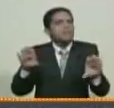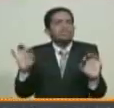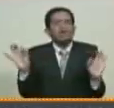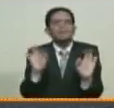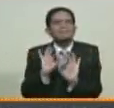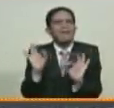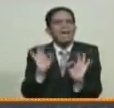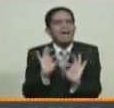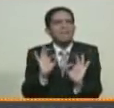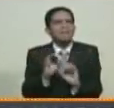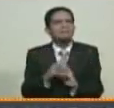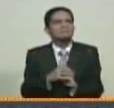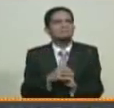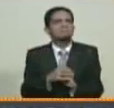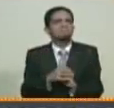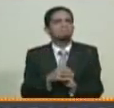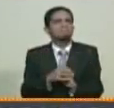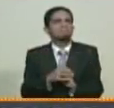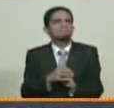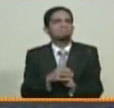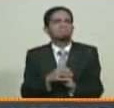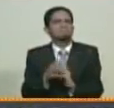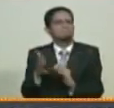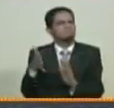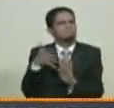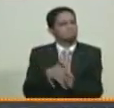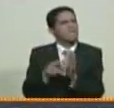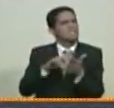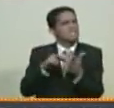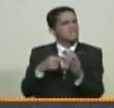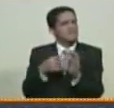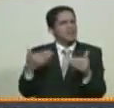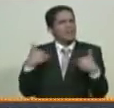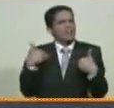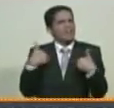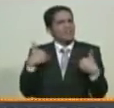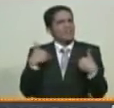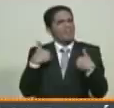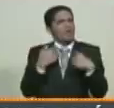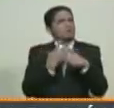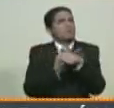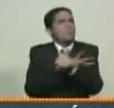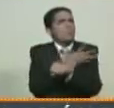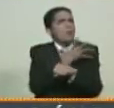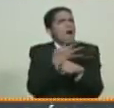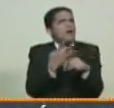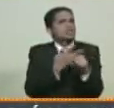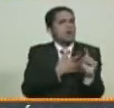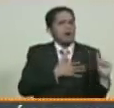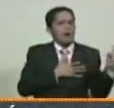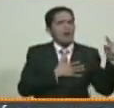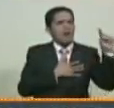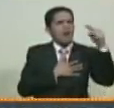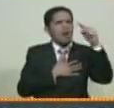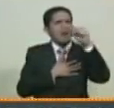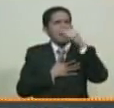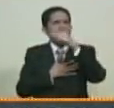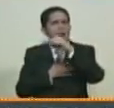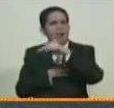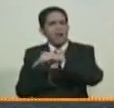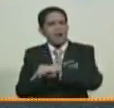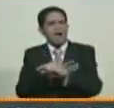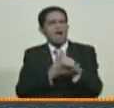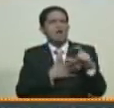será que son masoquistas para recorrer casi cuatro horas de 175 km entre cúcuta y el